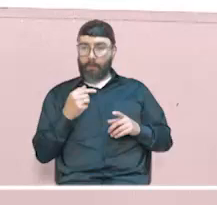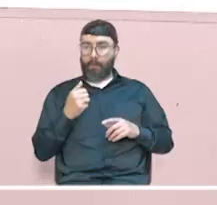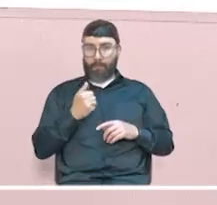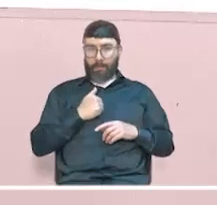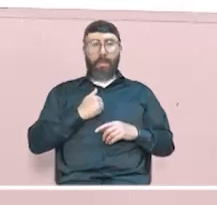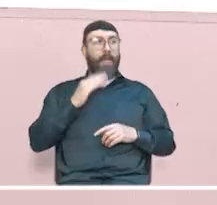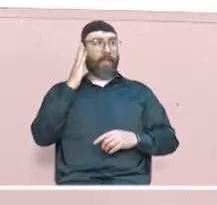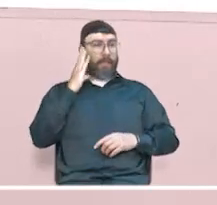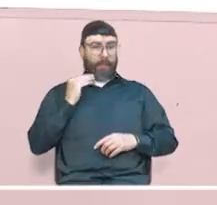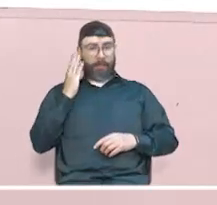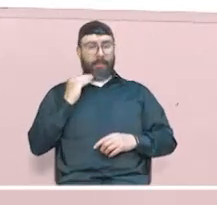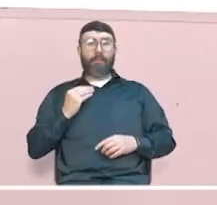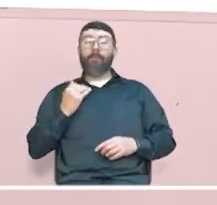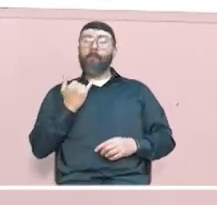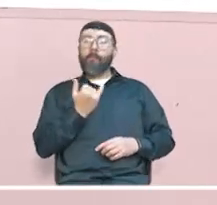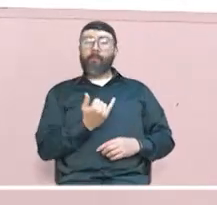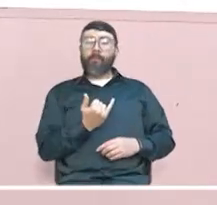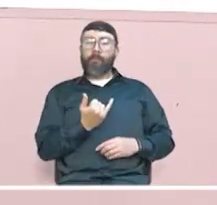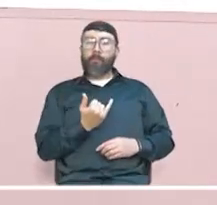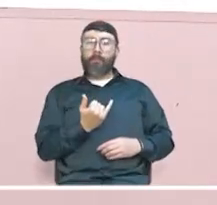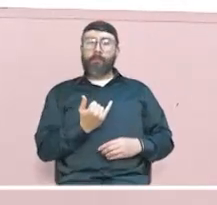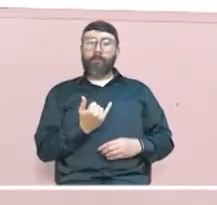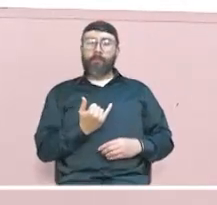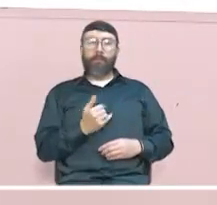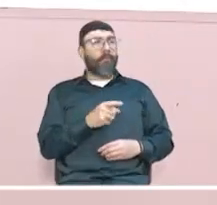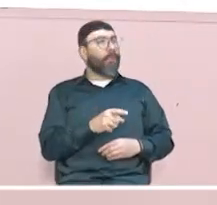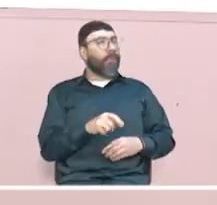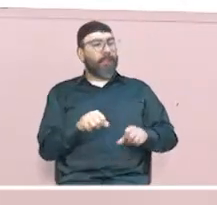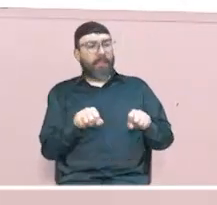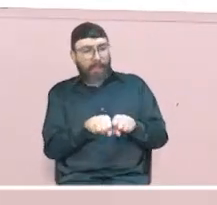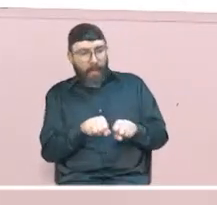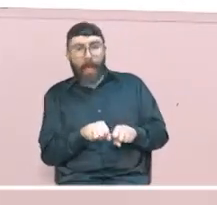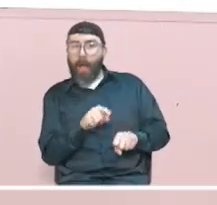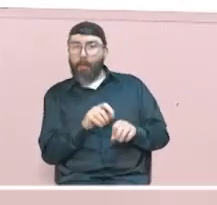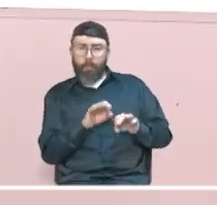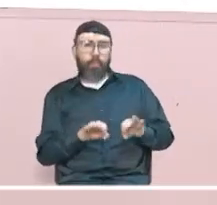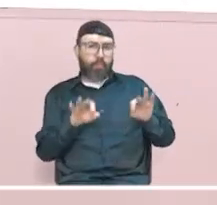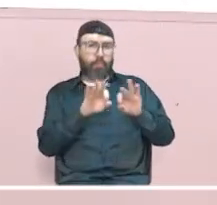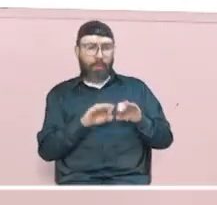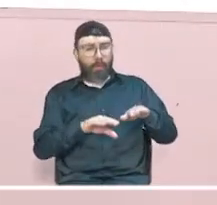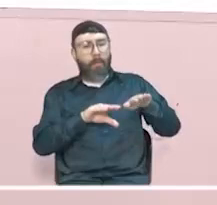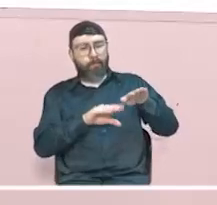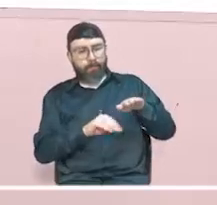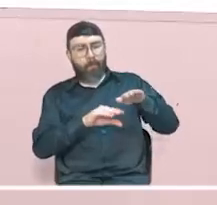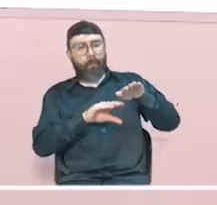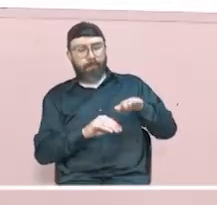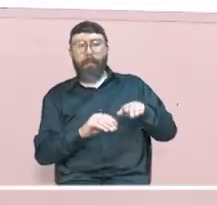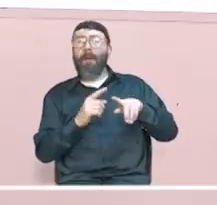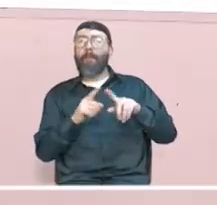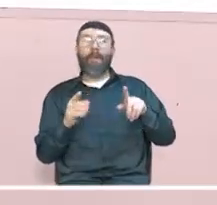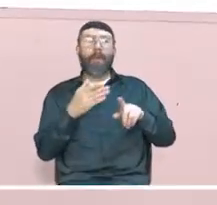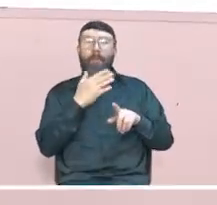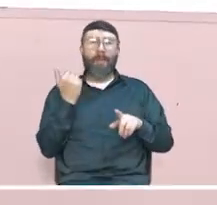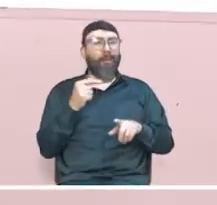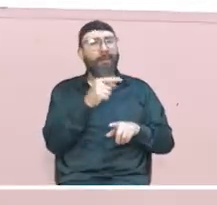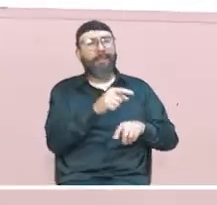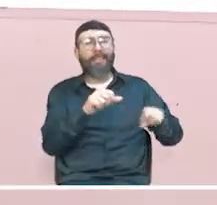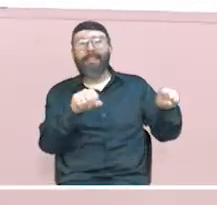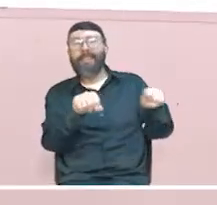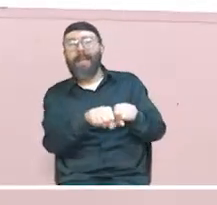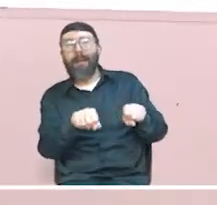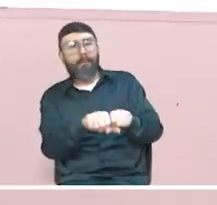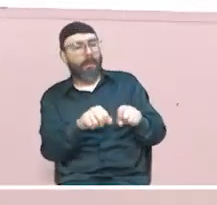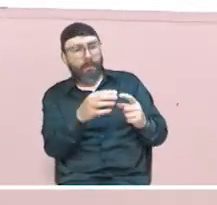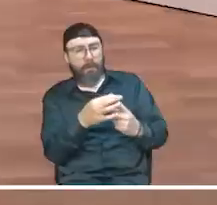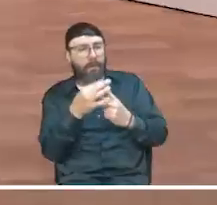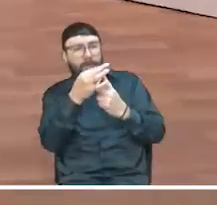propia, no son zapatos importantes, pero es mejor utilizar, digamos, aquel calzado adecuado